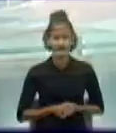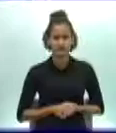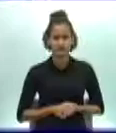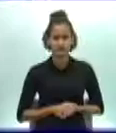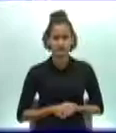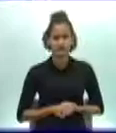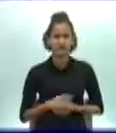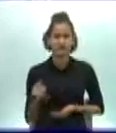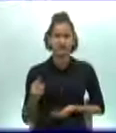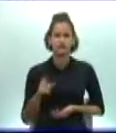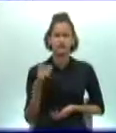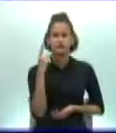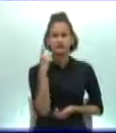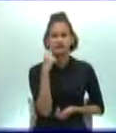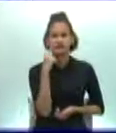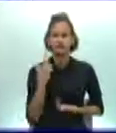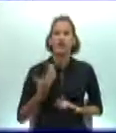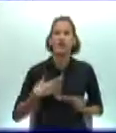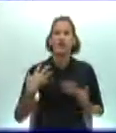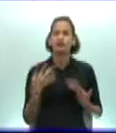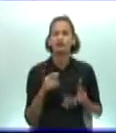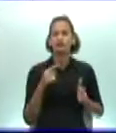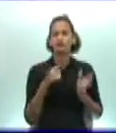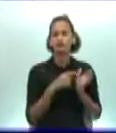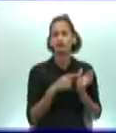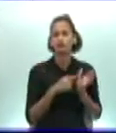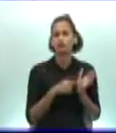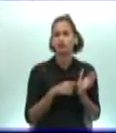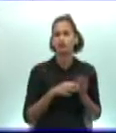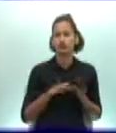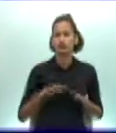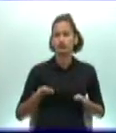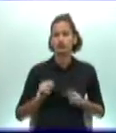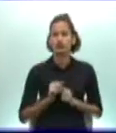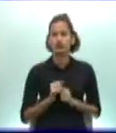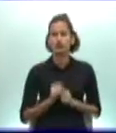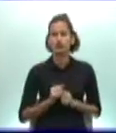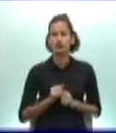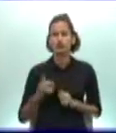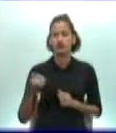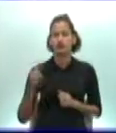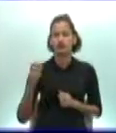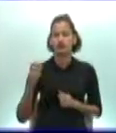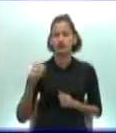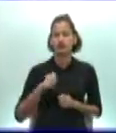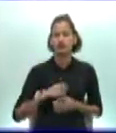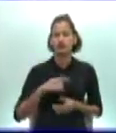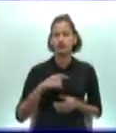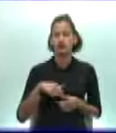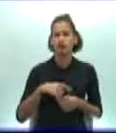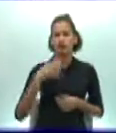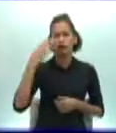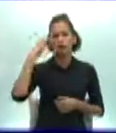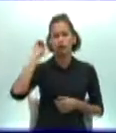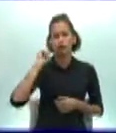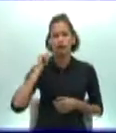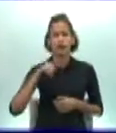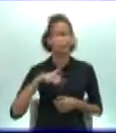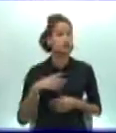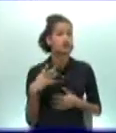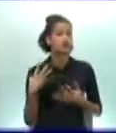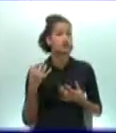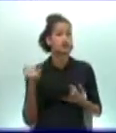¿Conocen ustedes cuáles son los puntos extremos del archipiélago cubano? Pues miren, esta información ustedes la